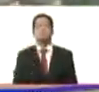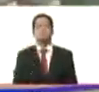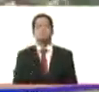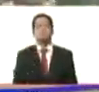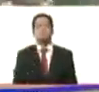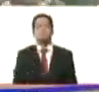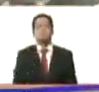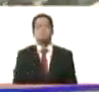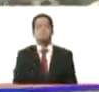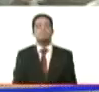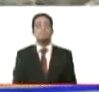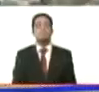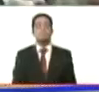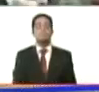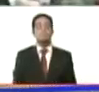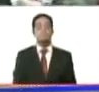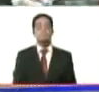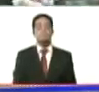Y el primer escenario